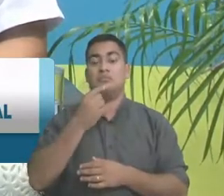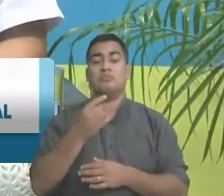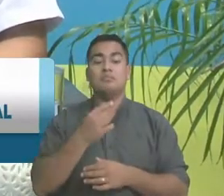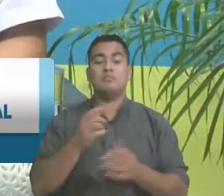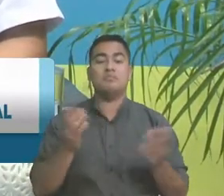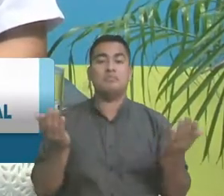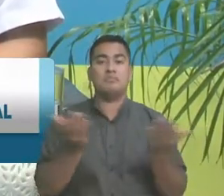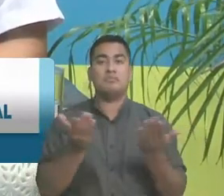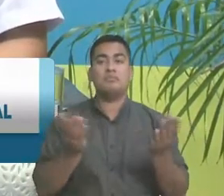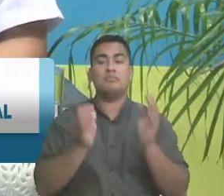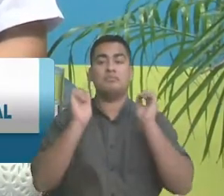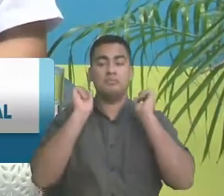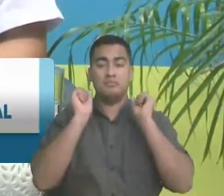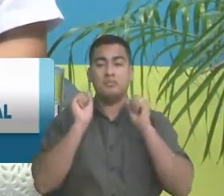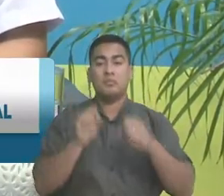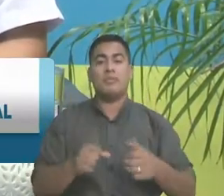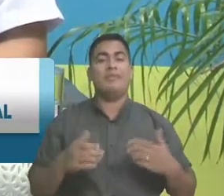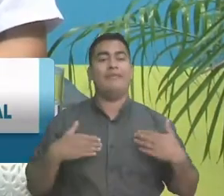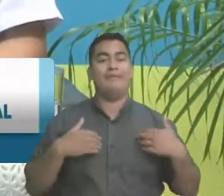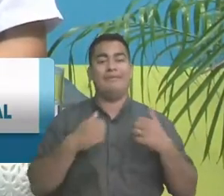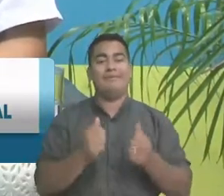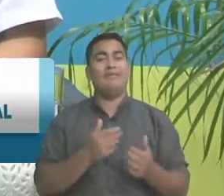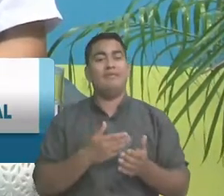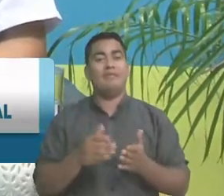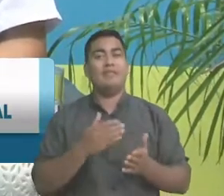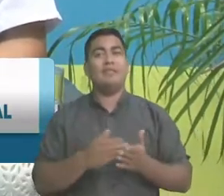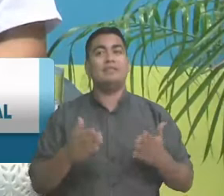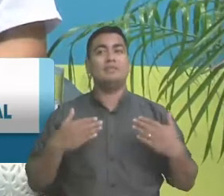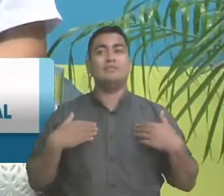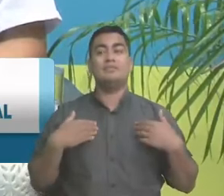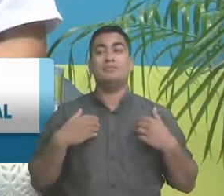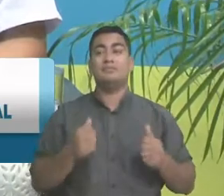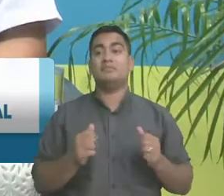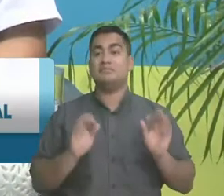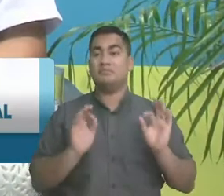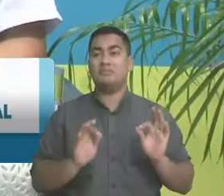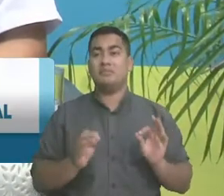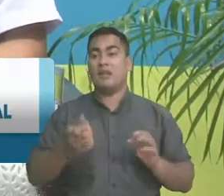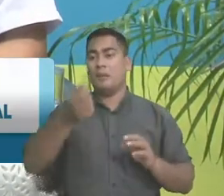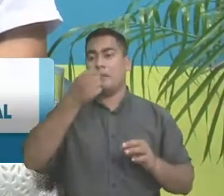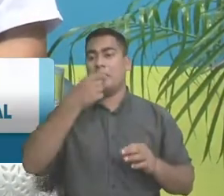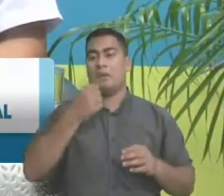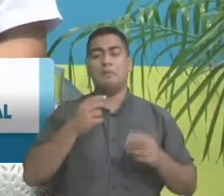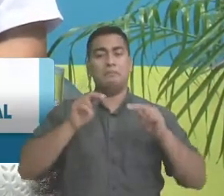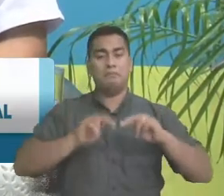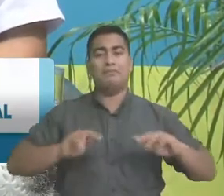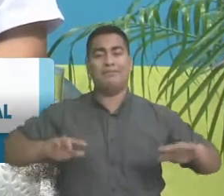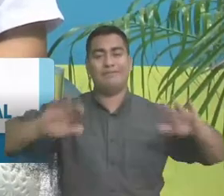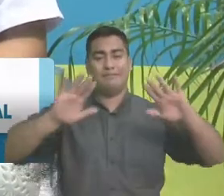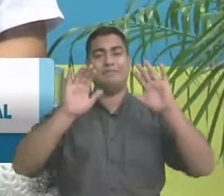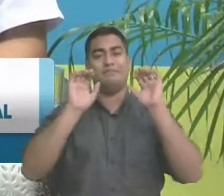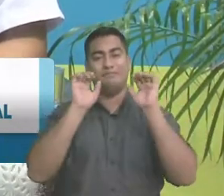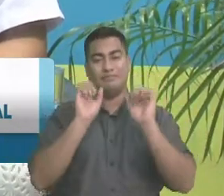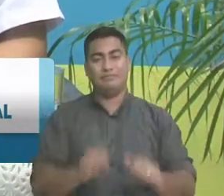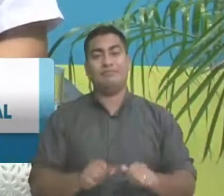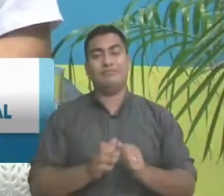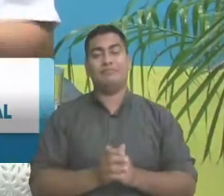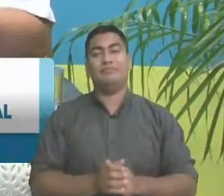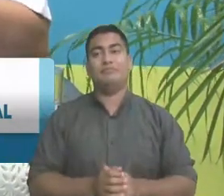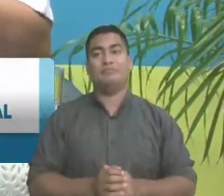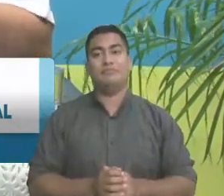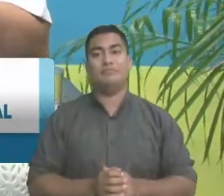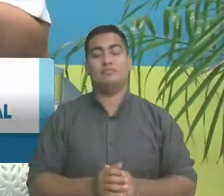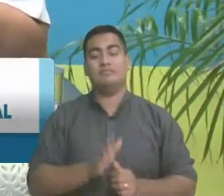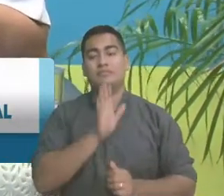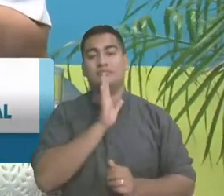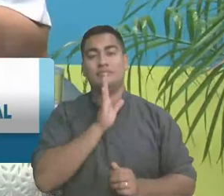y se pueden curar fácilmente cuando están empezando en su primera fase con medicamentos naturales. Entonces, sí, si estamos hablando de